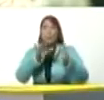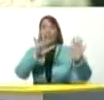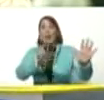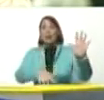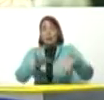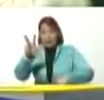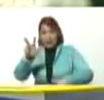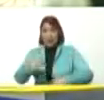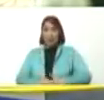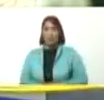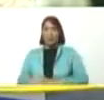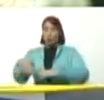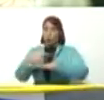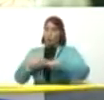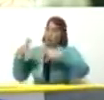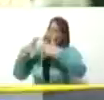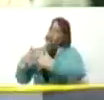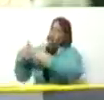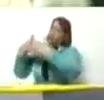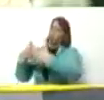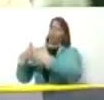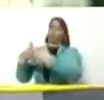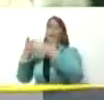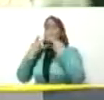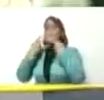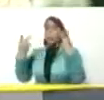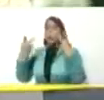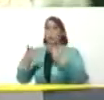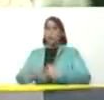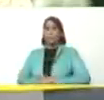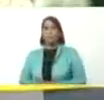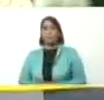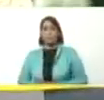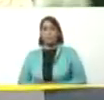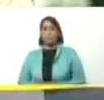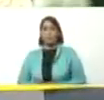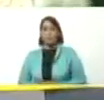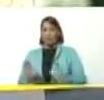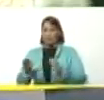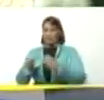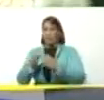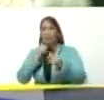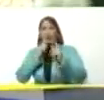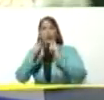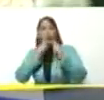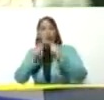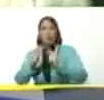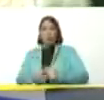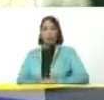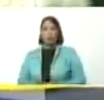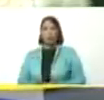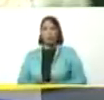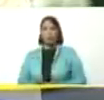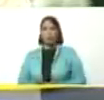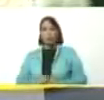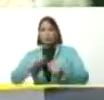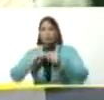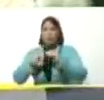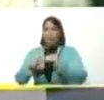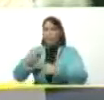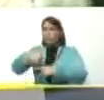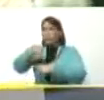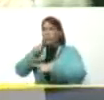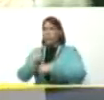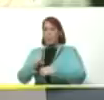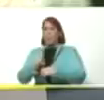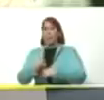el gobierno de los Estados Unidos declaró el sector turismo a través del primer